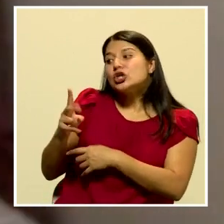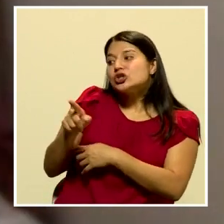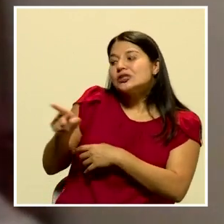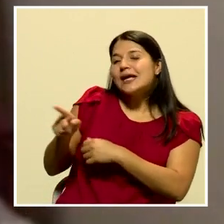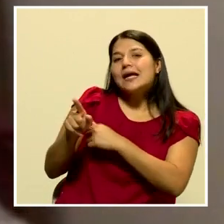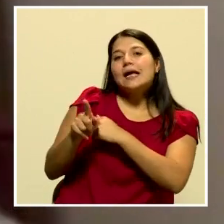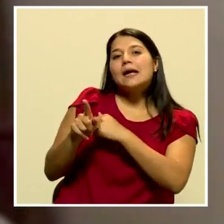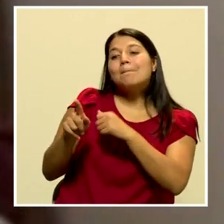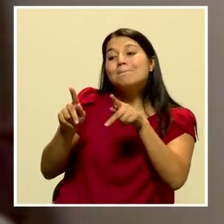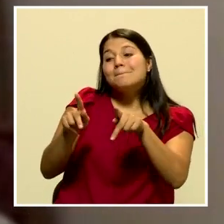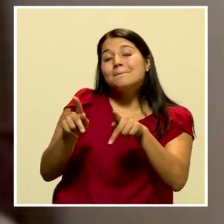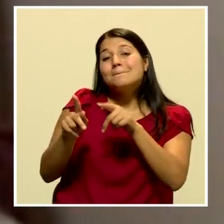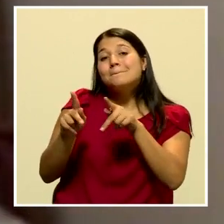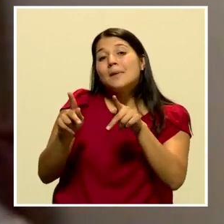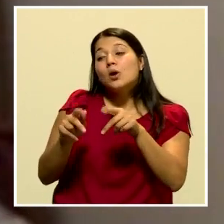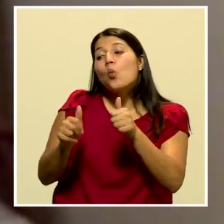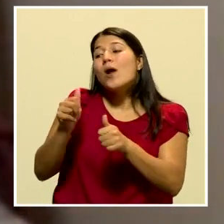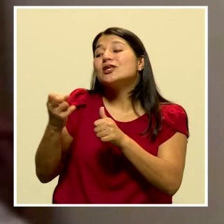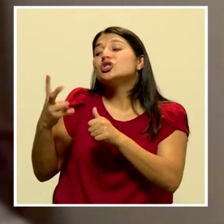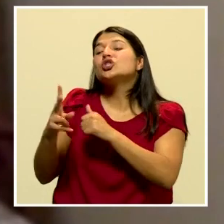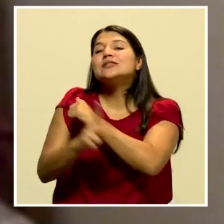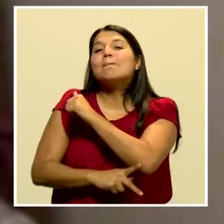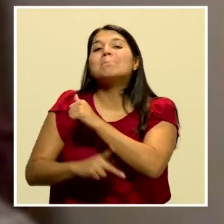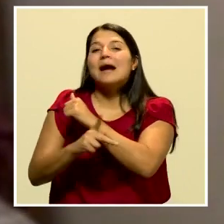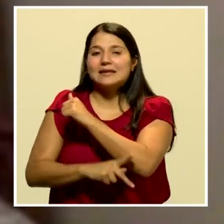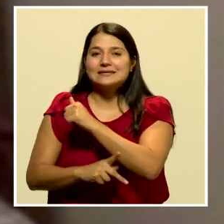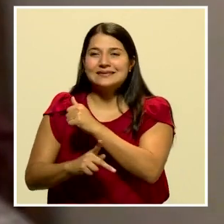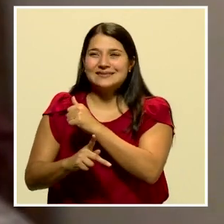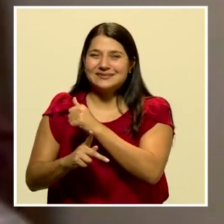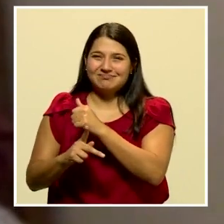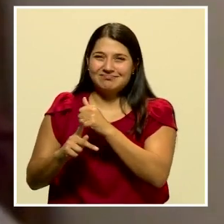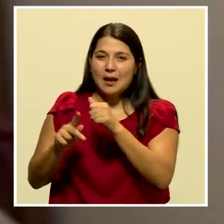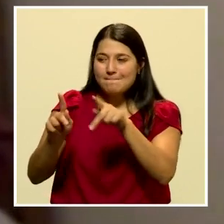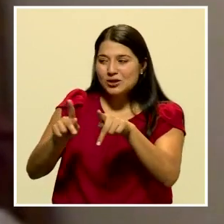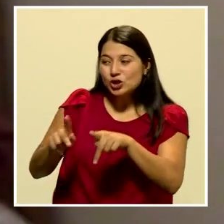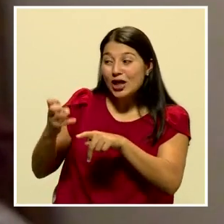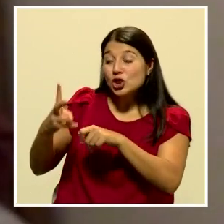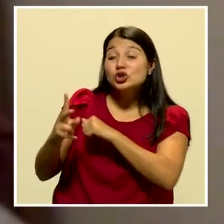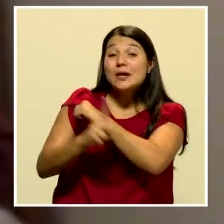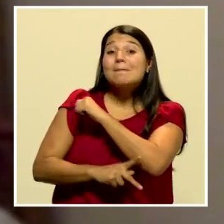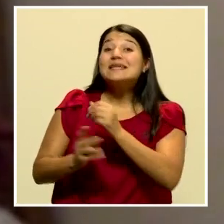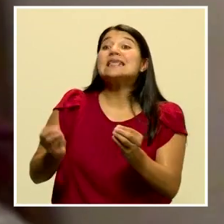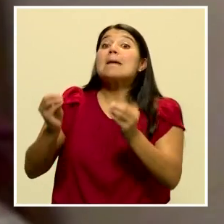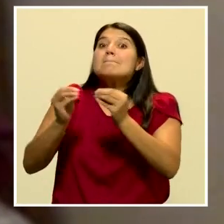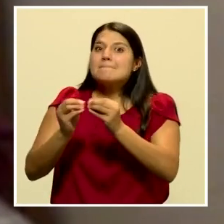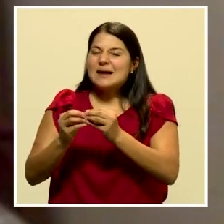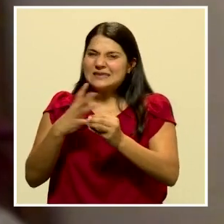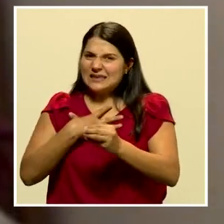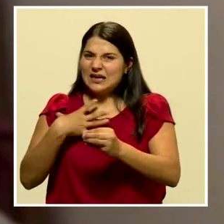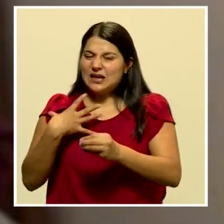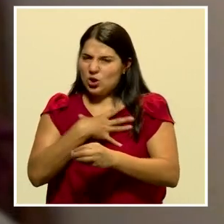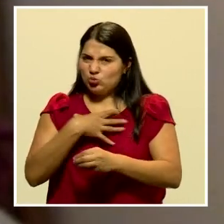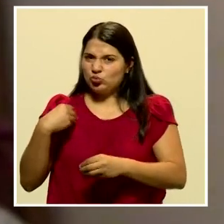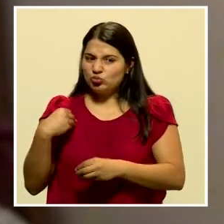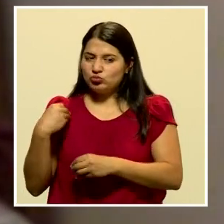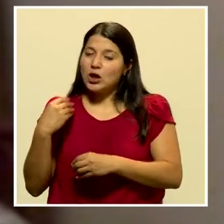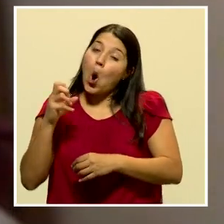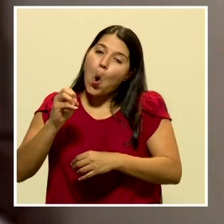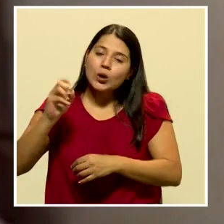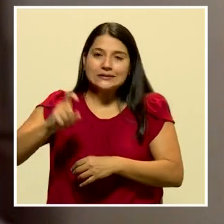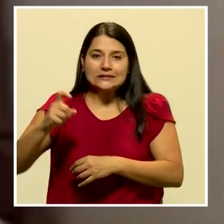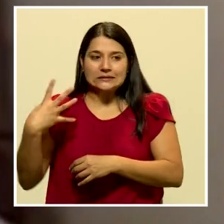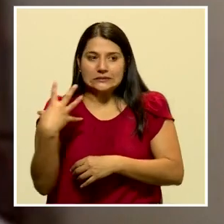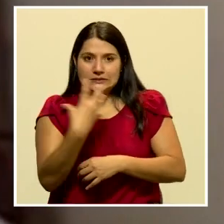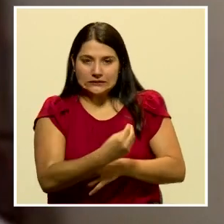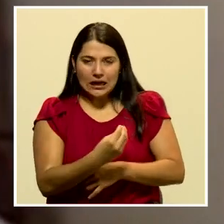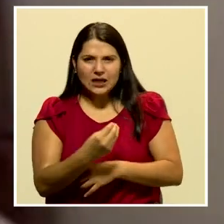más pasaban por América Latina, para poder dar una idea de los números, que más o menos son entre 15 y 25.000,